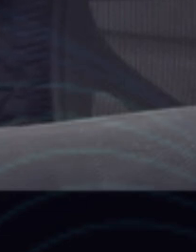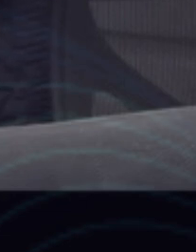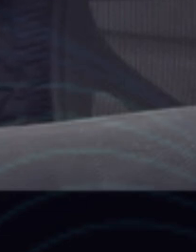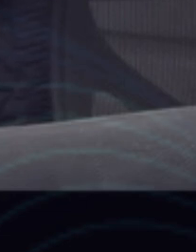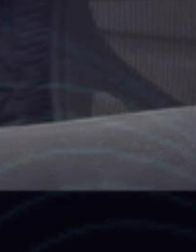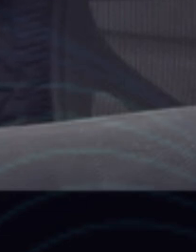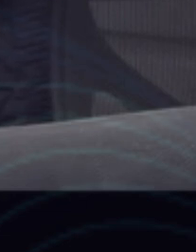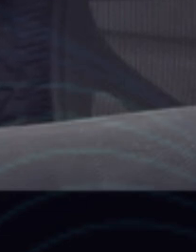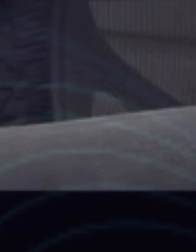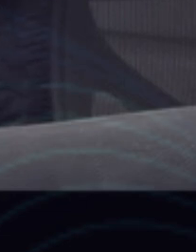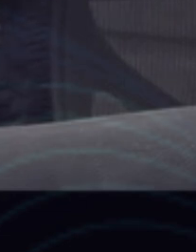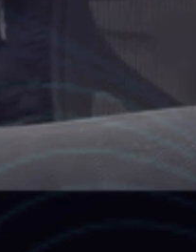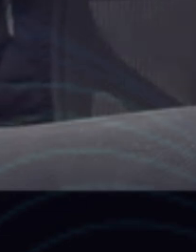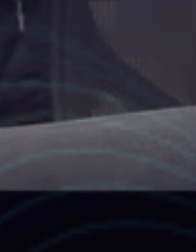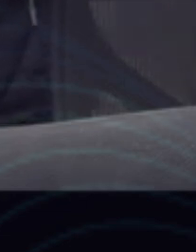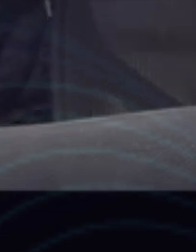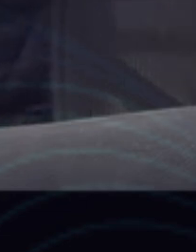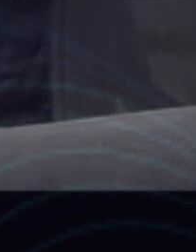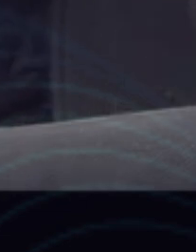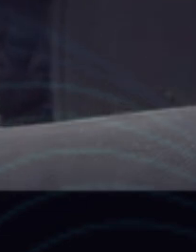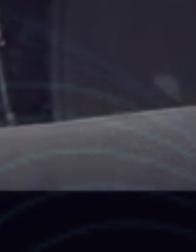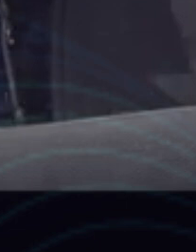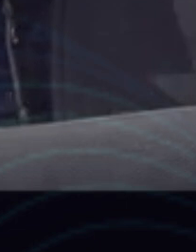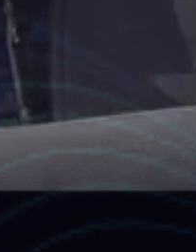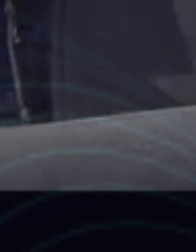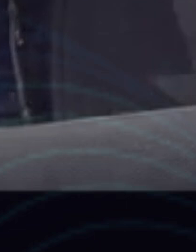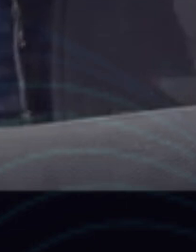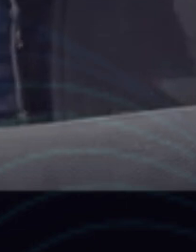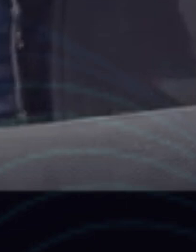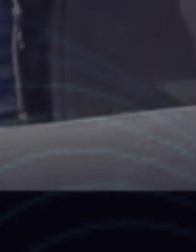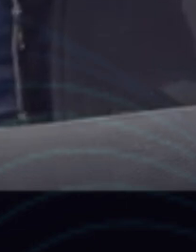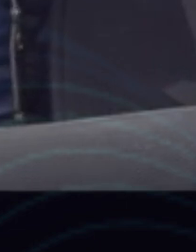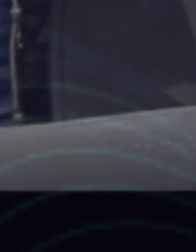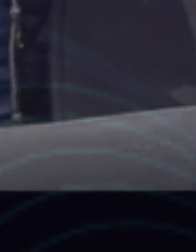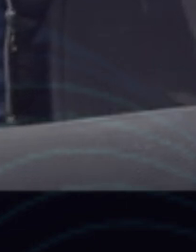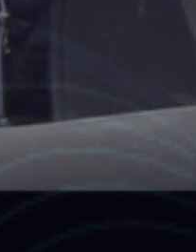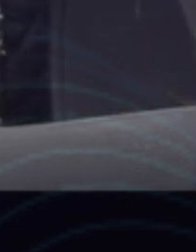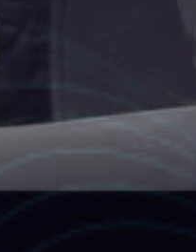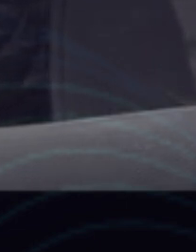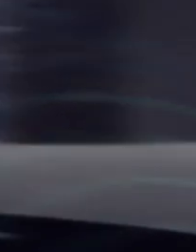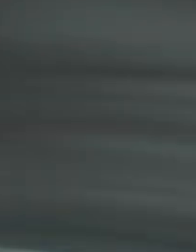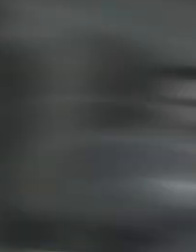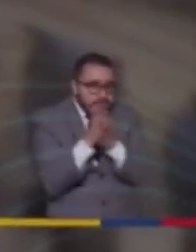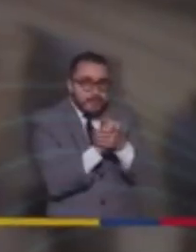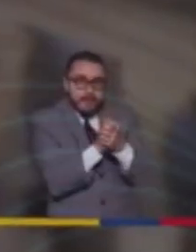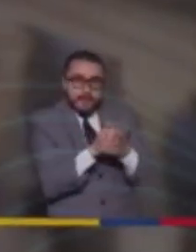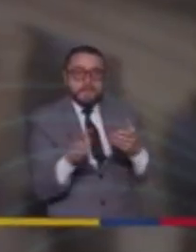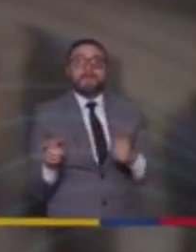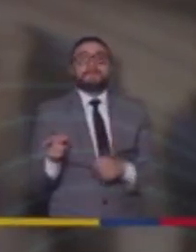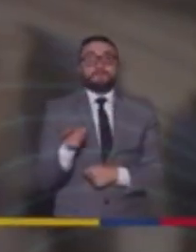cómo le permitieron atornillarse al poder al dictador. Muchas gracias, presidente.